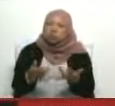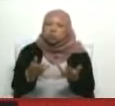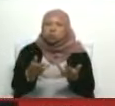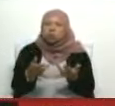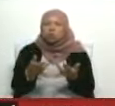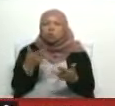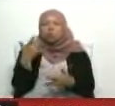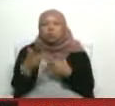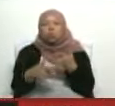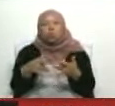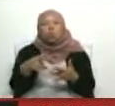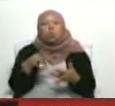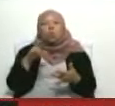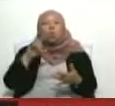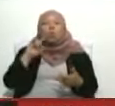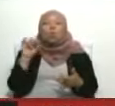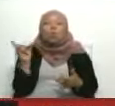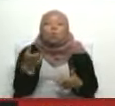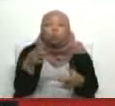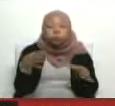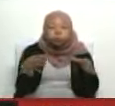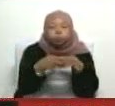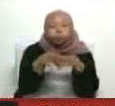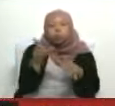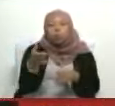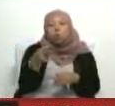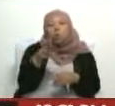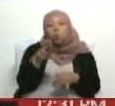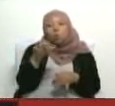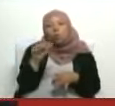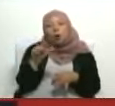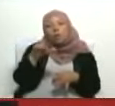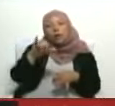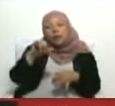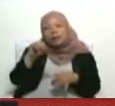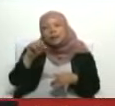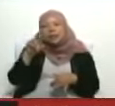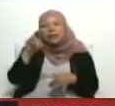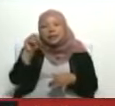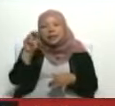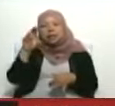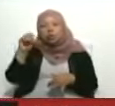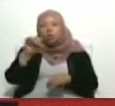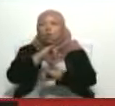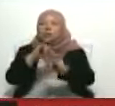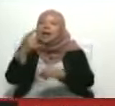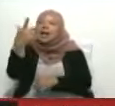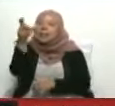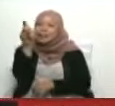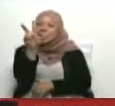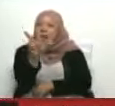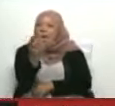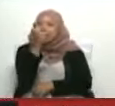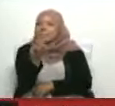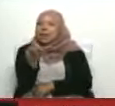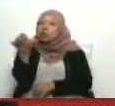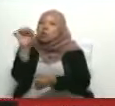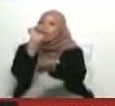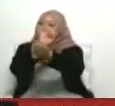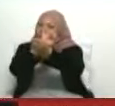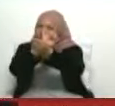espionaje guajualito, se encuentran tres sujetos privados de libertad que ya han sido acusados por el Ministerio